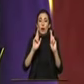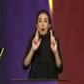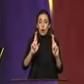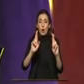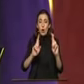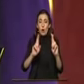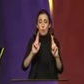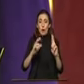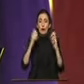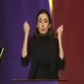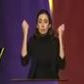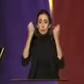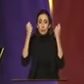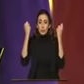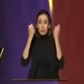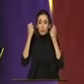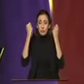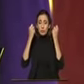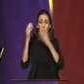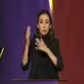Ojalá algún momento disfrutemos del olvido.